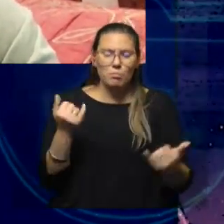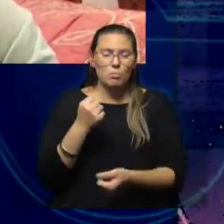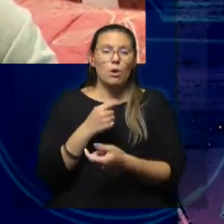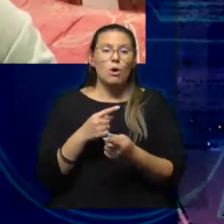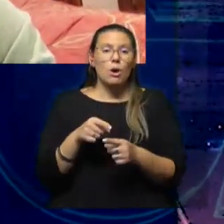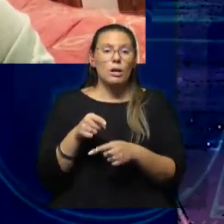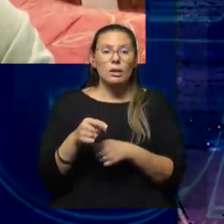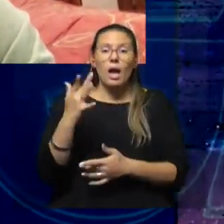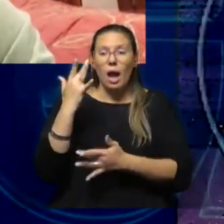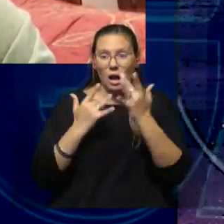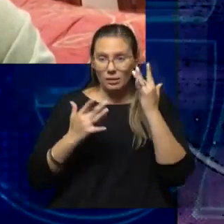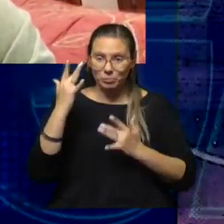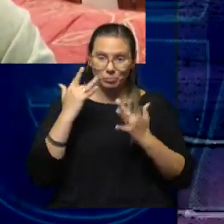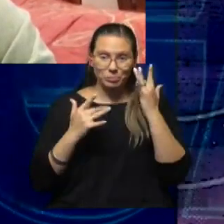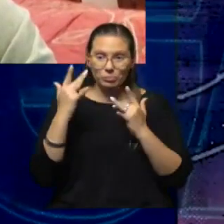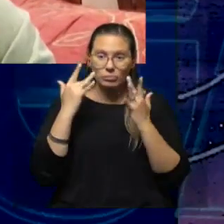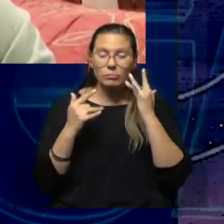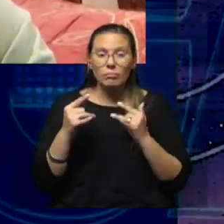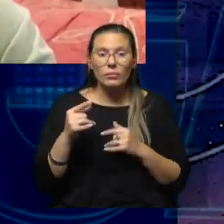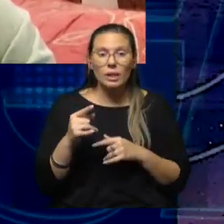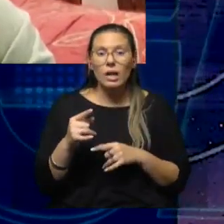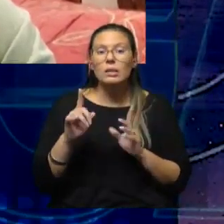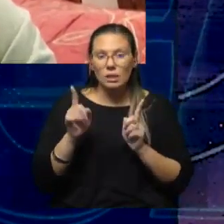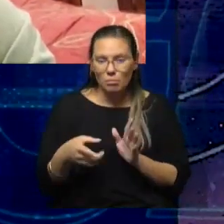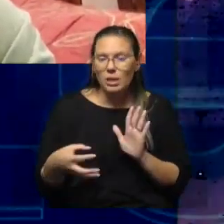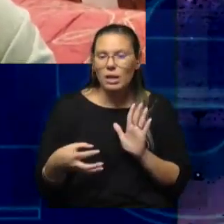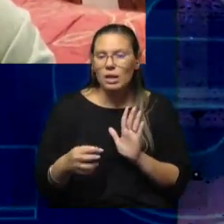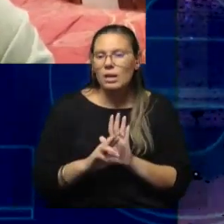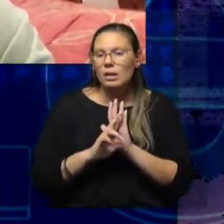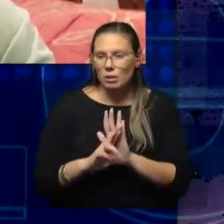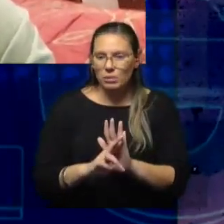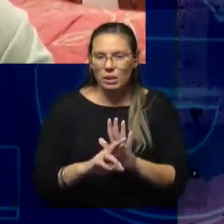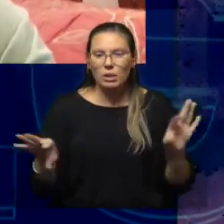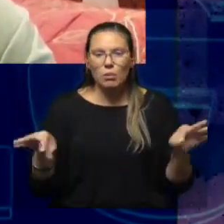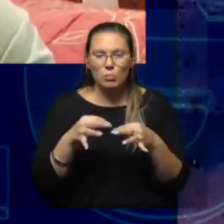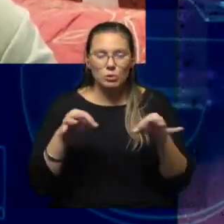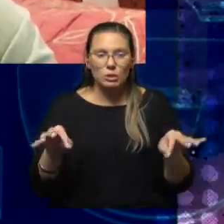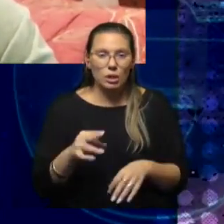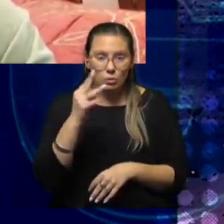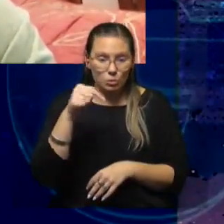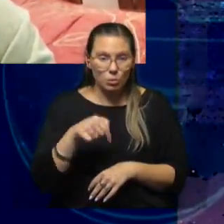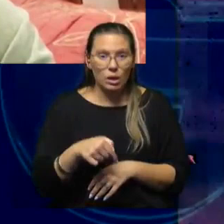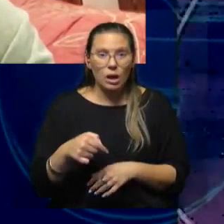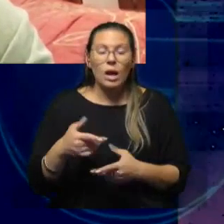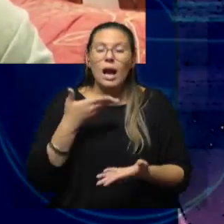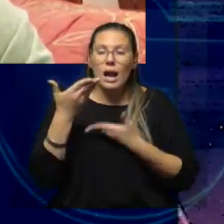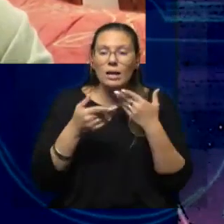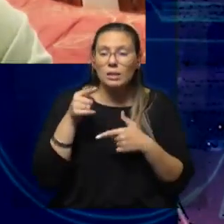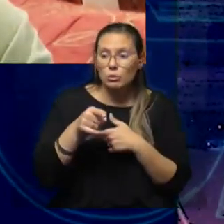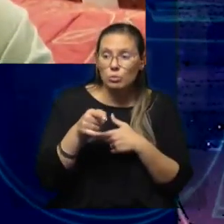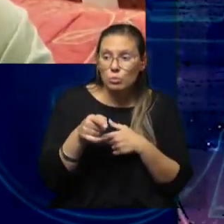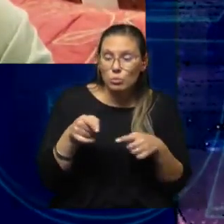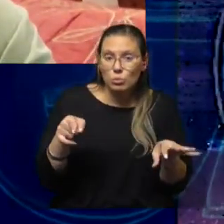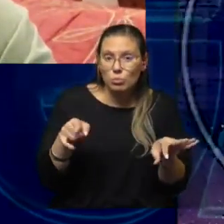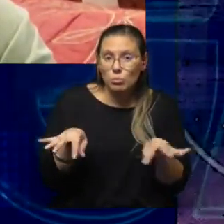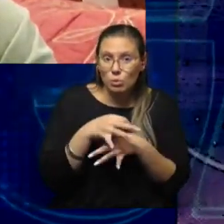que todos esos artistas que son íconos también de la música de nuestro país estén haciendo los temas de ustedes, que por lo que tengo entendido